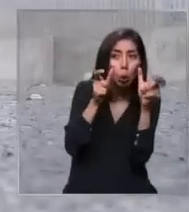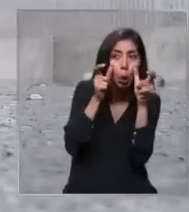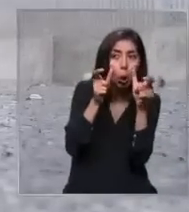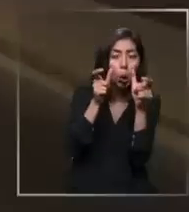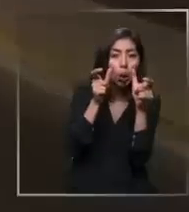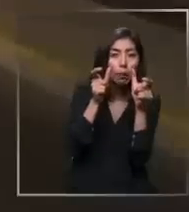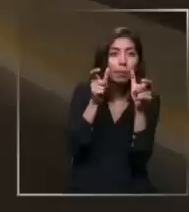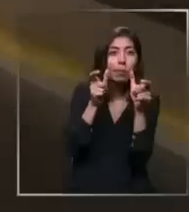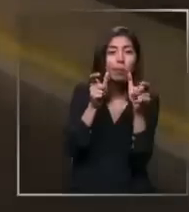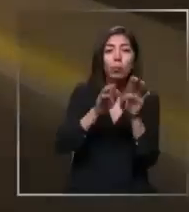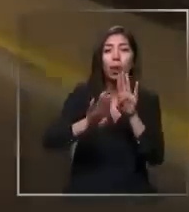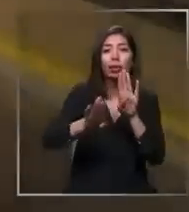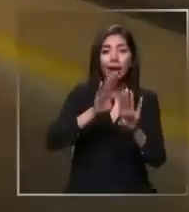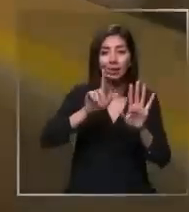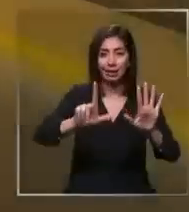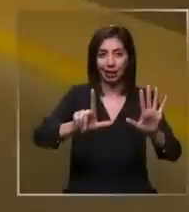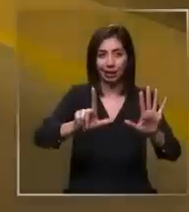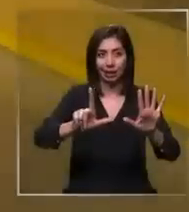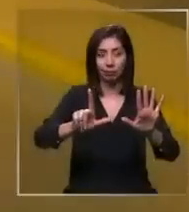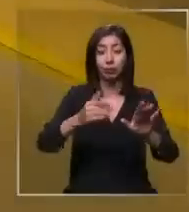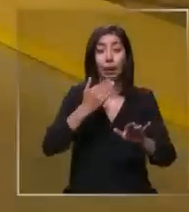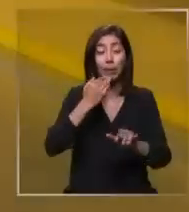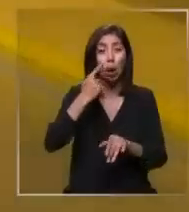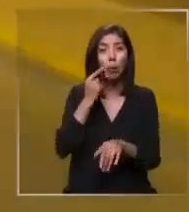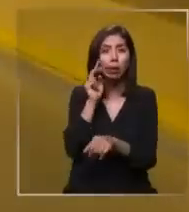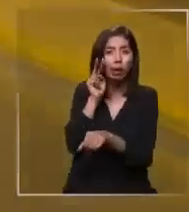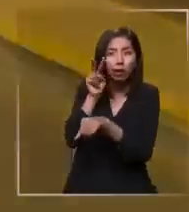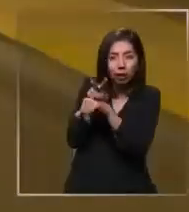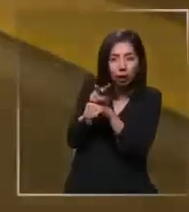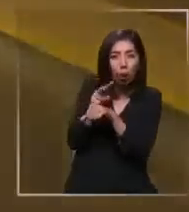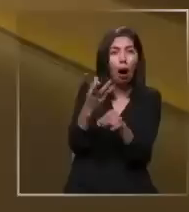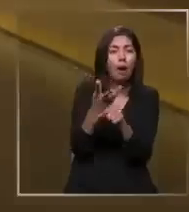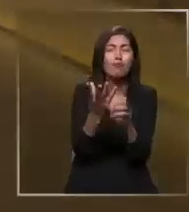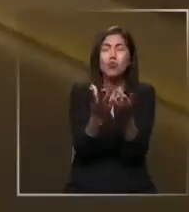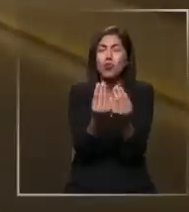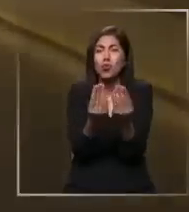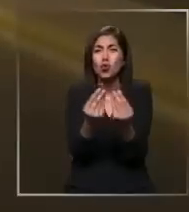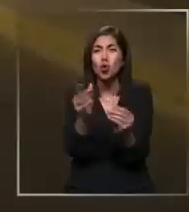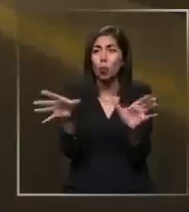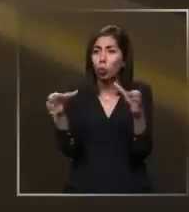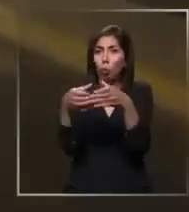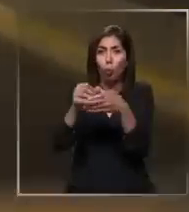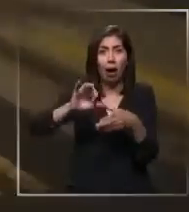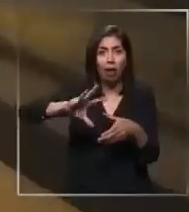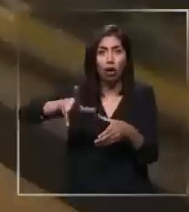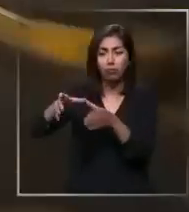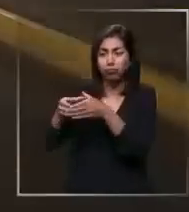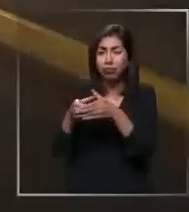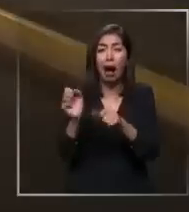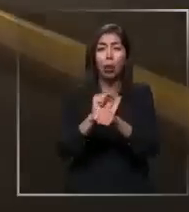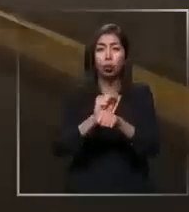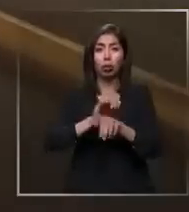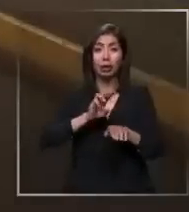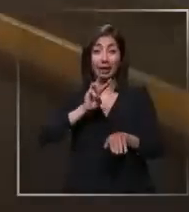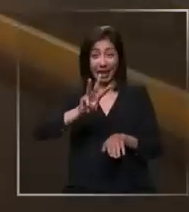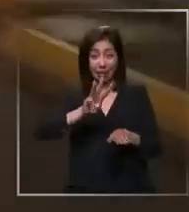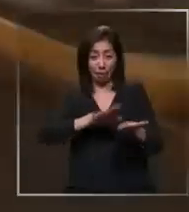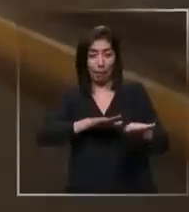7. Testigo también víctima de una arremetida por al menos una decena de ladrones, los que llegaron en 3 vehículos de alta